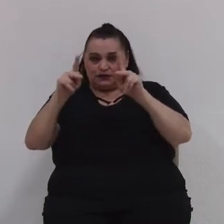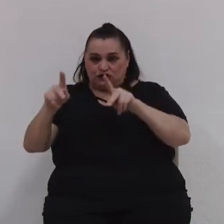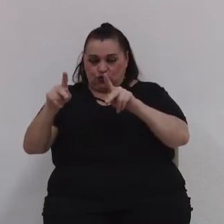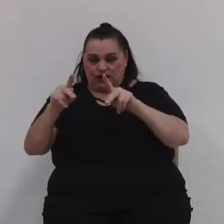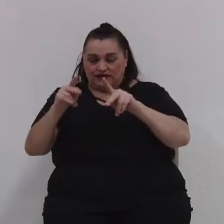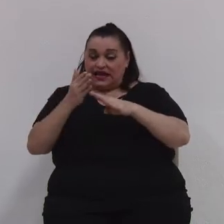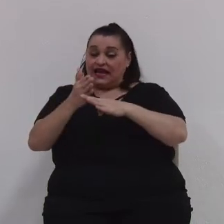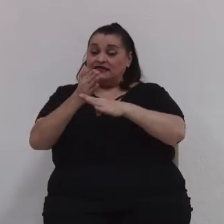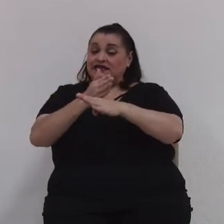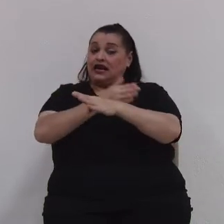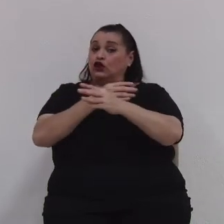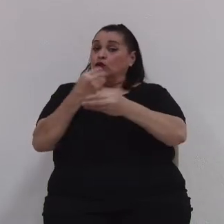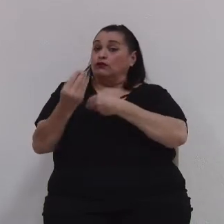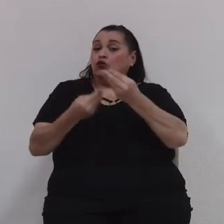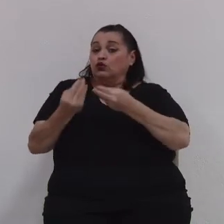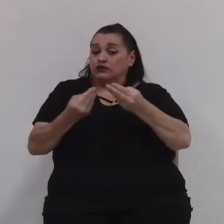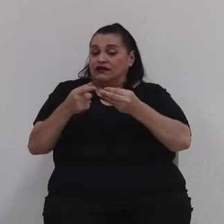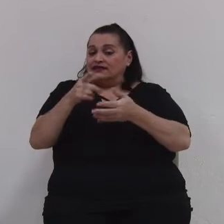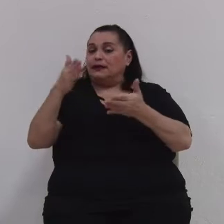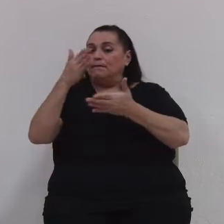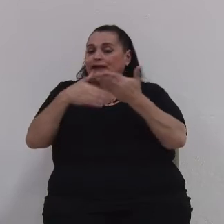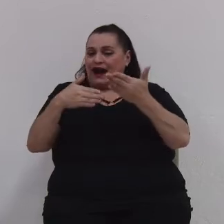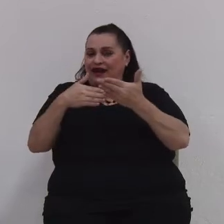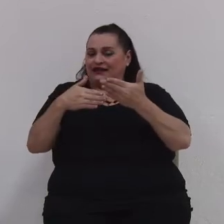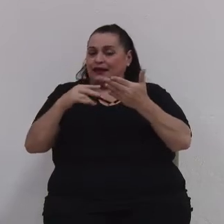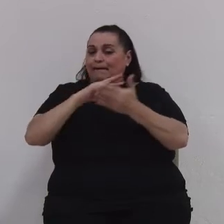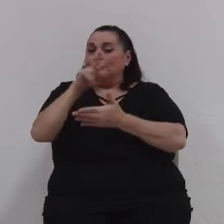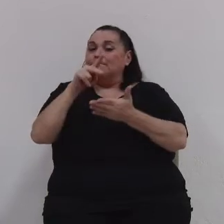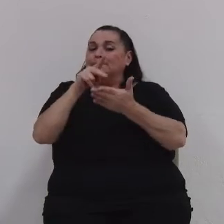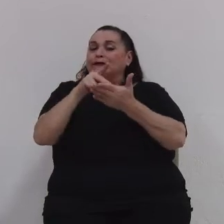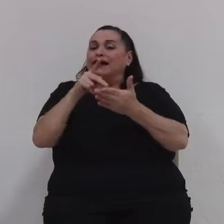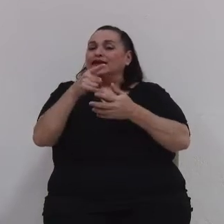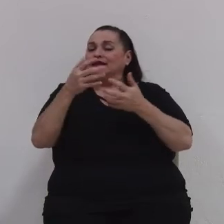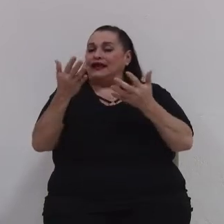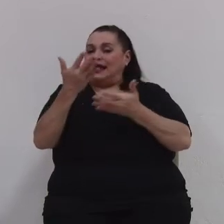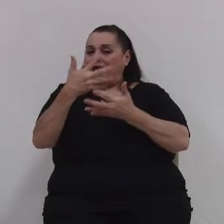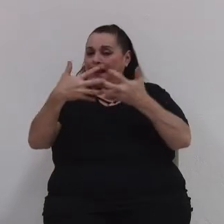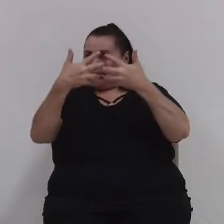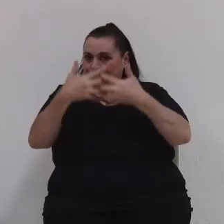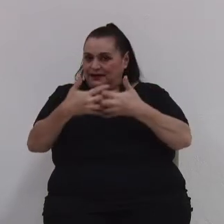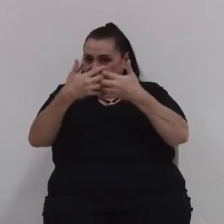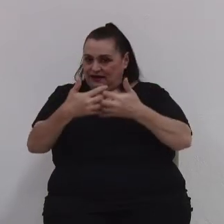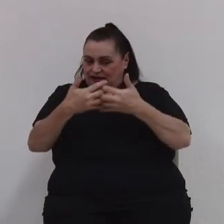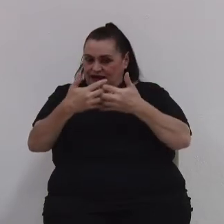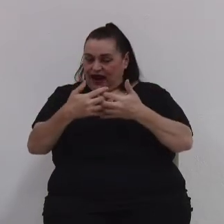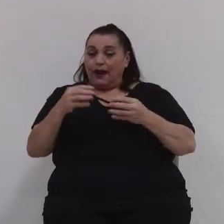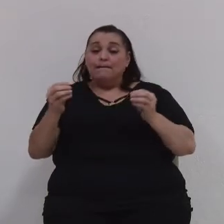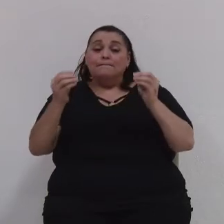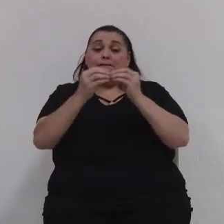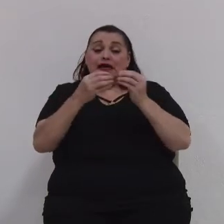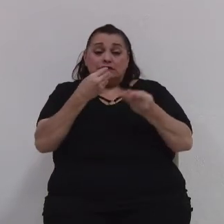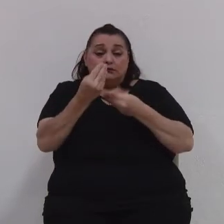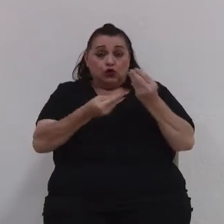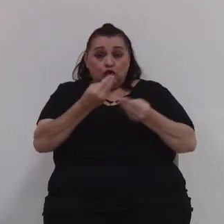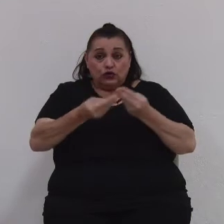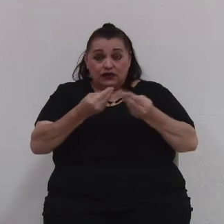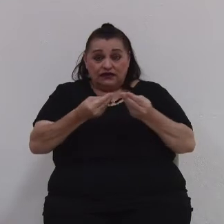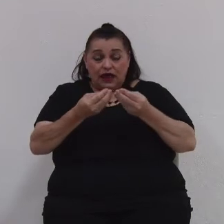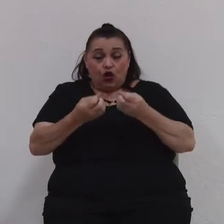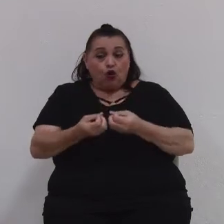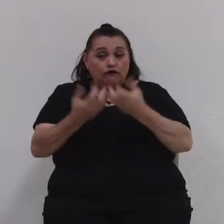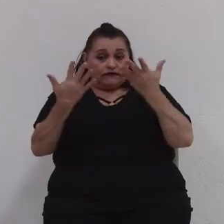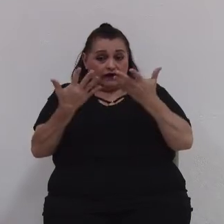escalando productivamente a esa parte del parque empresarial, de tal manera que una mayor productividad con una